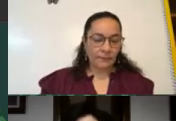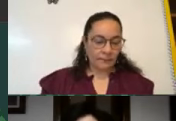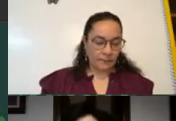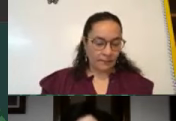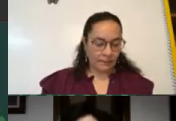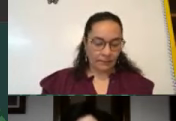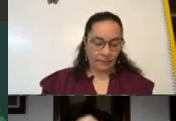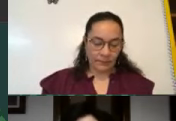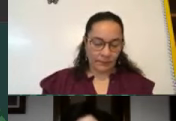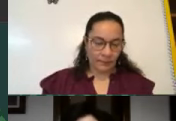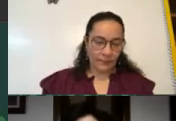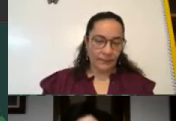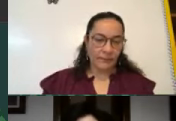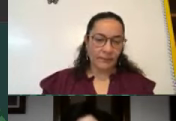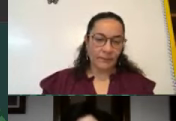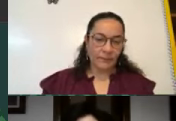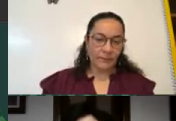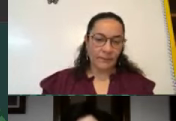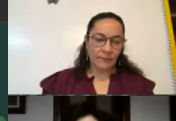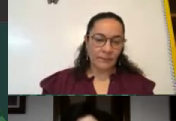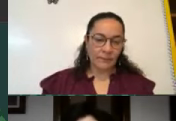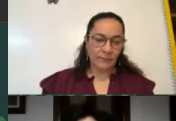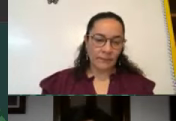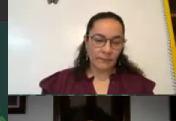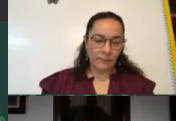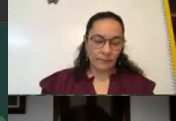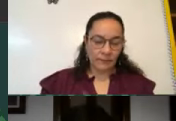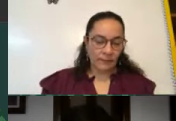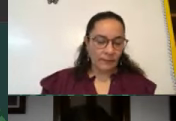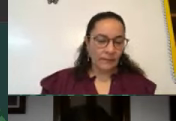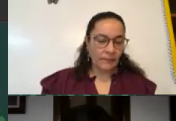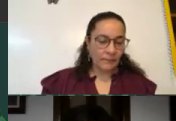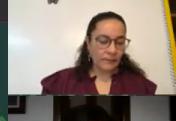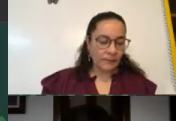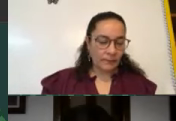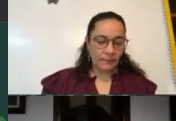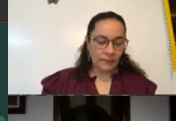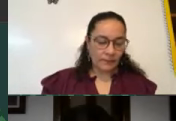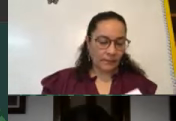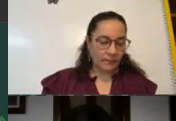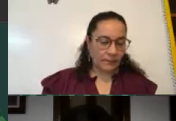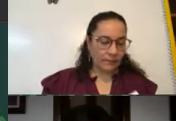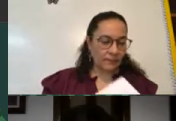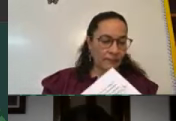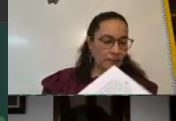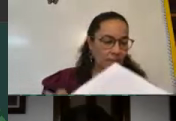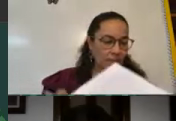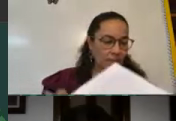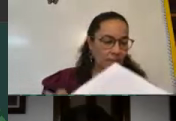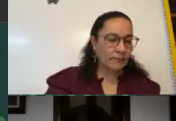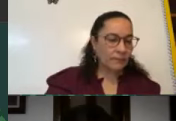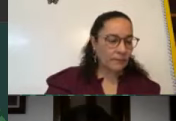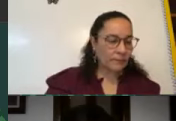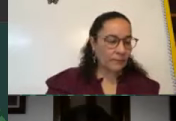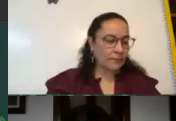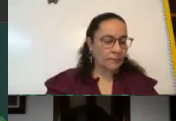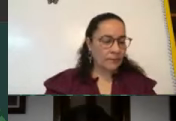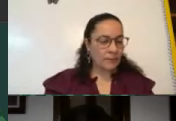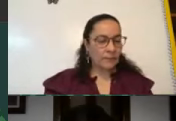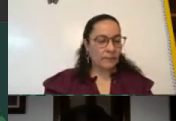de Administración y Finanzas, impulsando particularmente el uso del Tesobuzón Fiscal Ciudad de México.